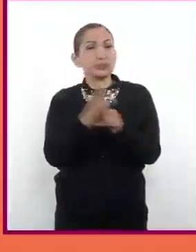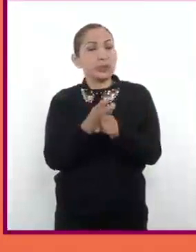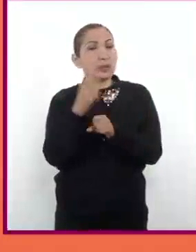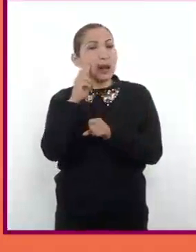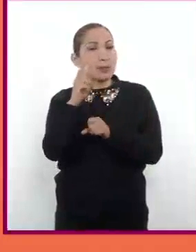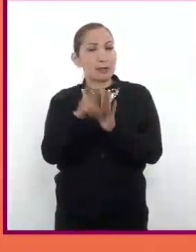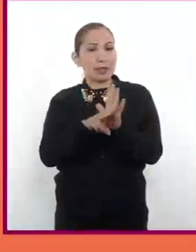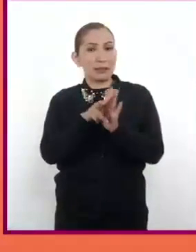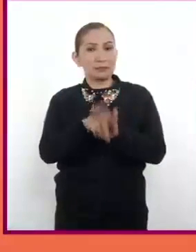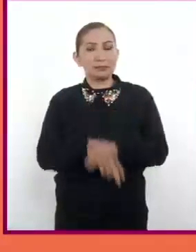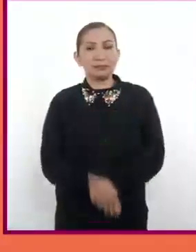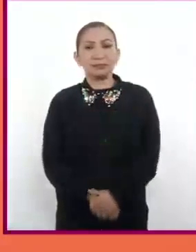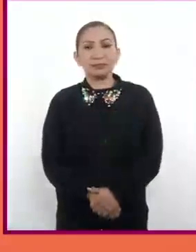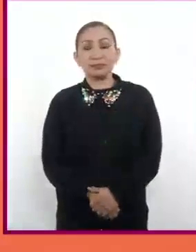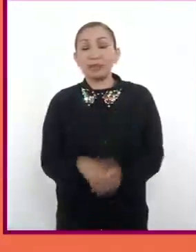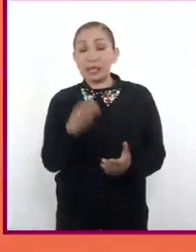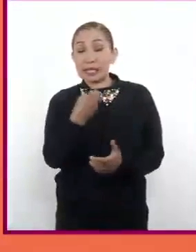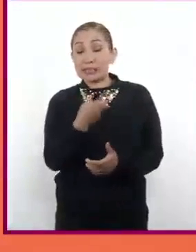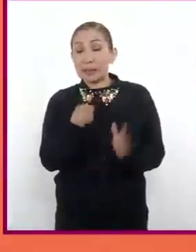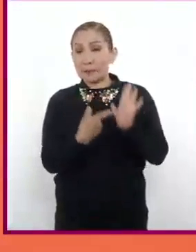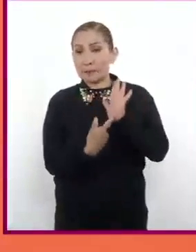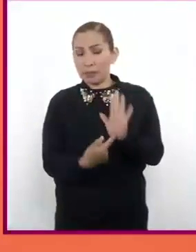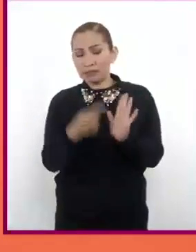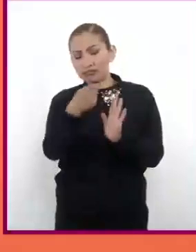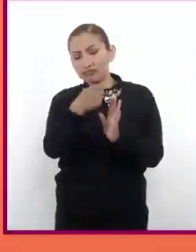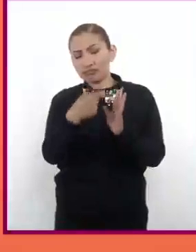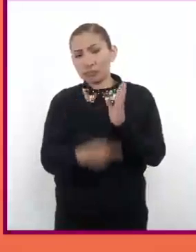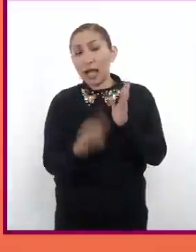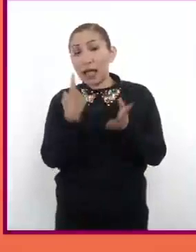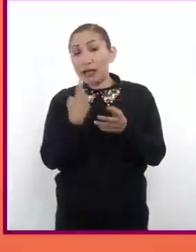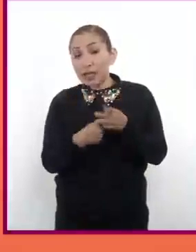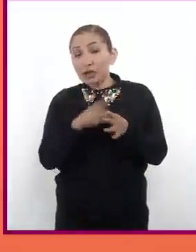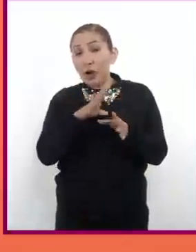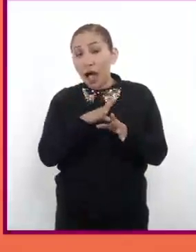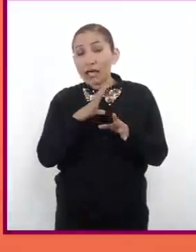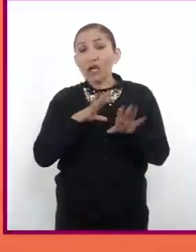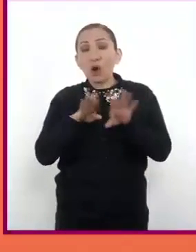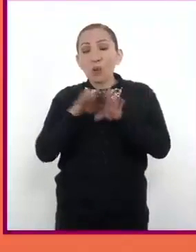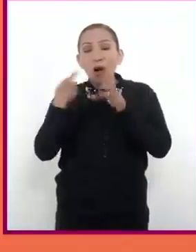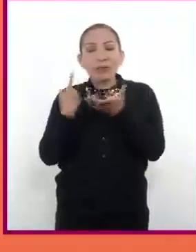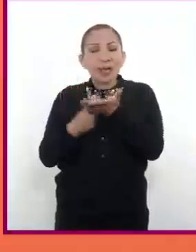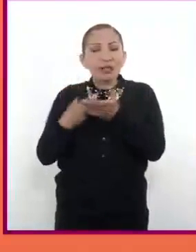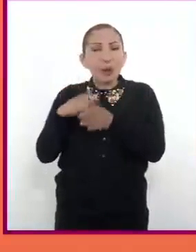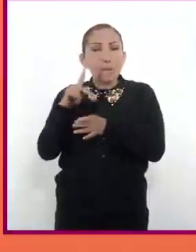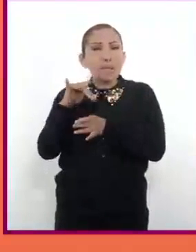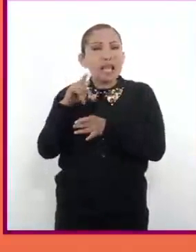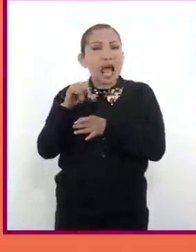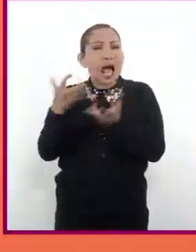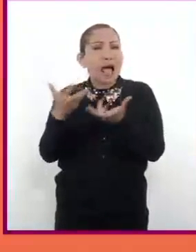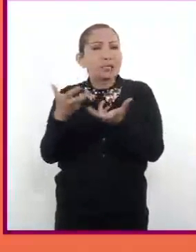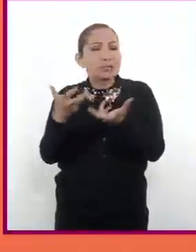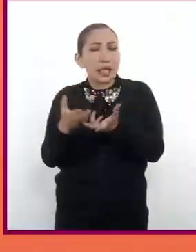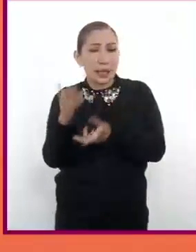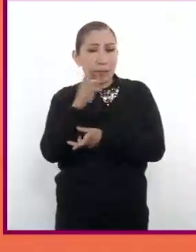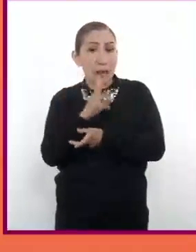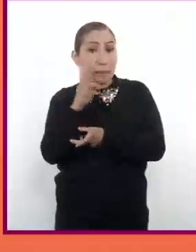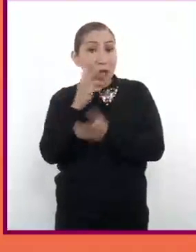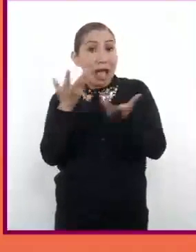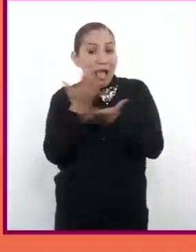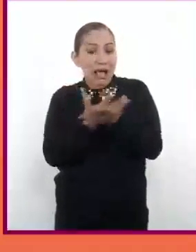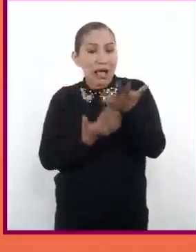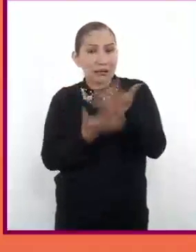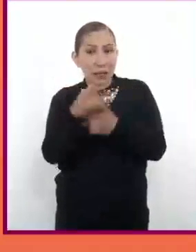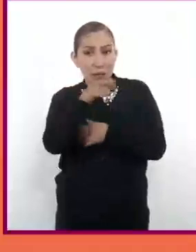a ver el siguiente video, en el que se presentan los componentes y el funcionamiento de una pila, experimentos